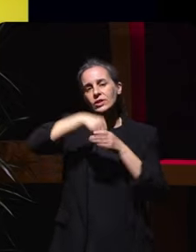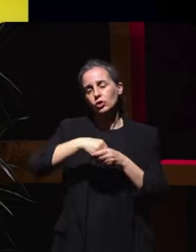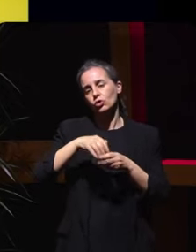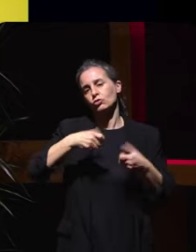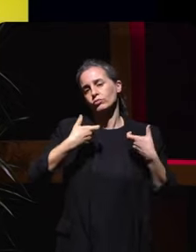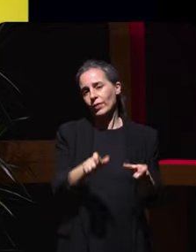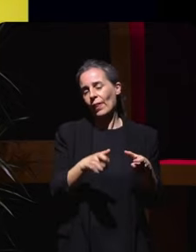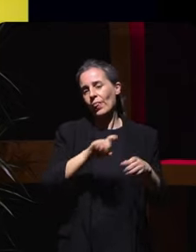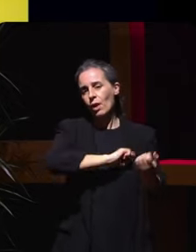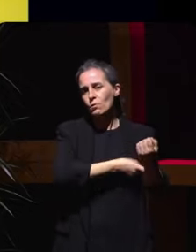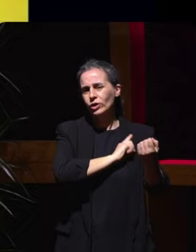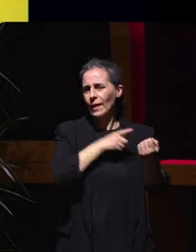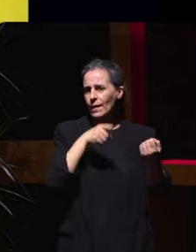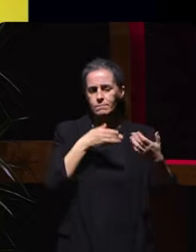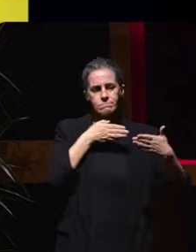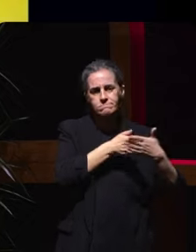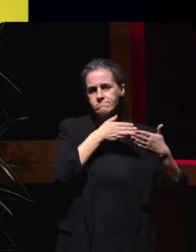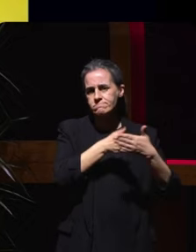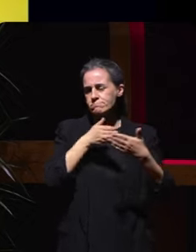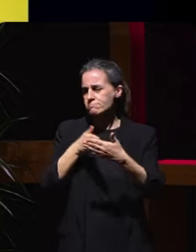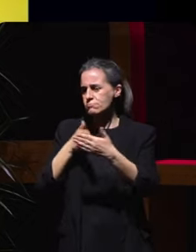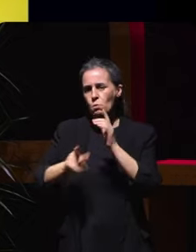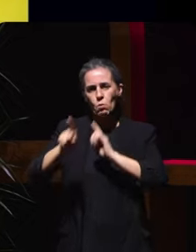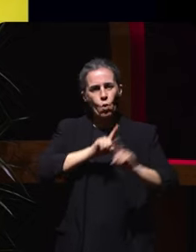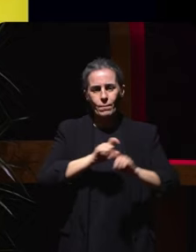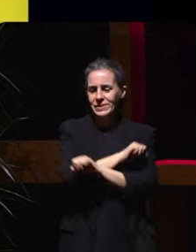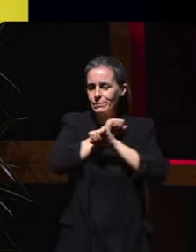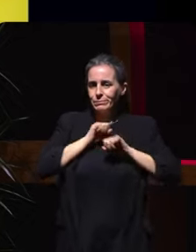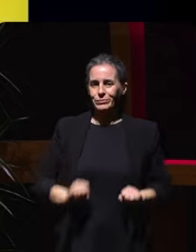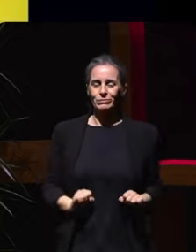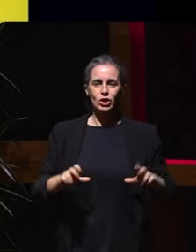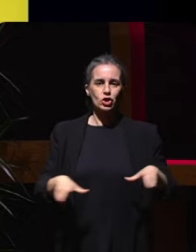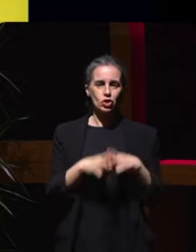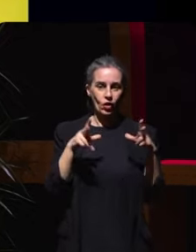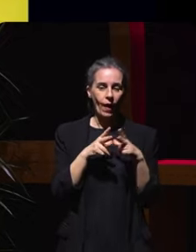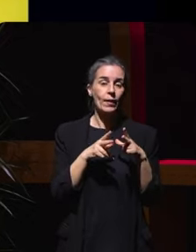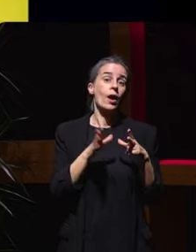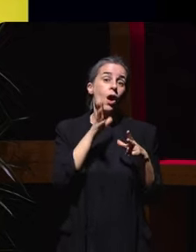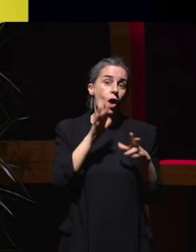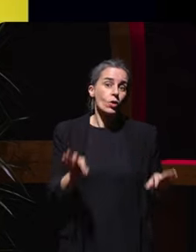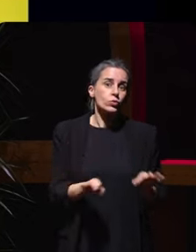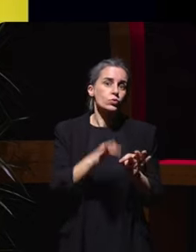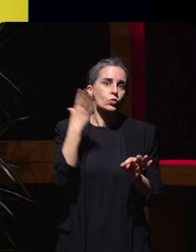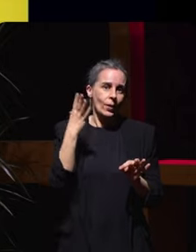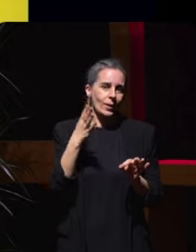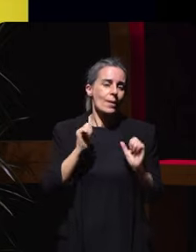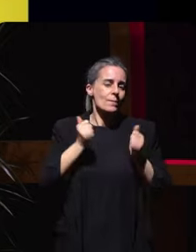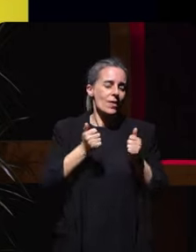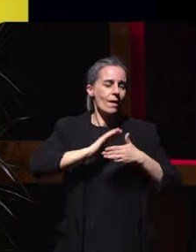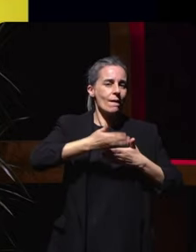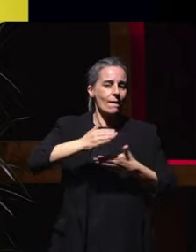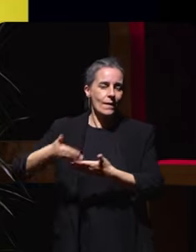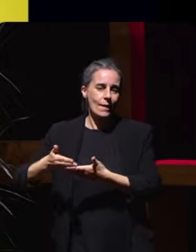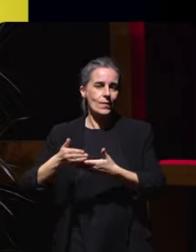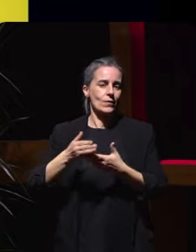con muchísimas barreras, muchísimos problemas que están instaurados en la sociedad y que por suerte se están empezando a acabar,